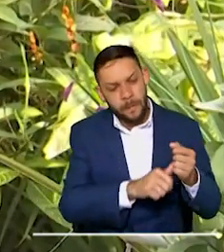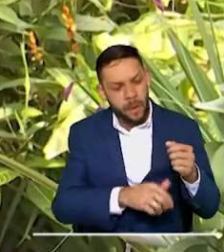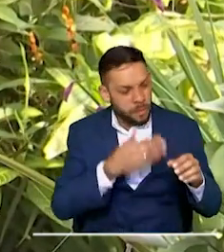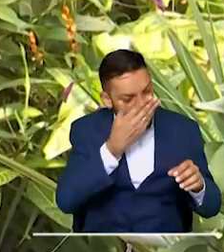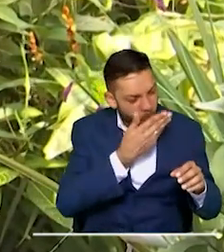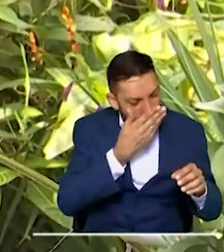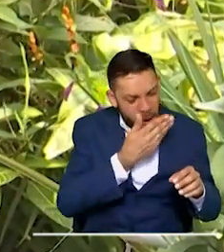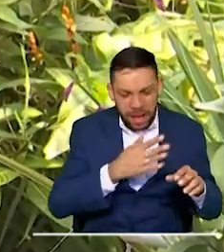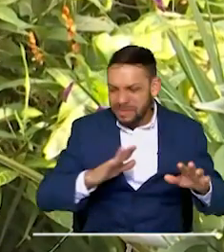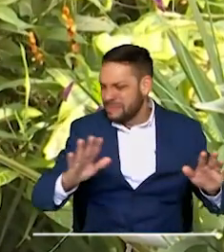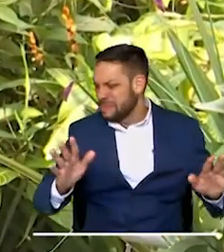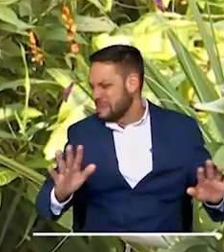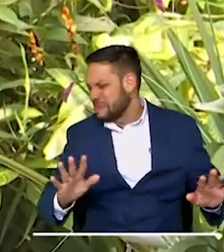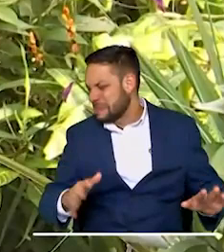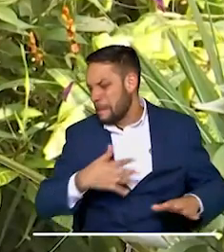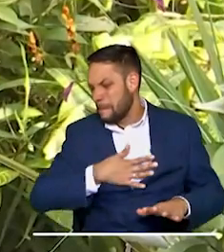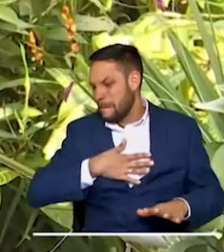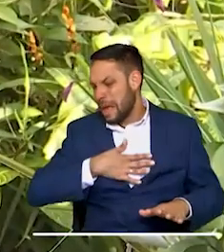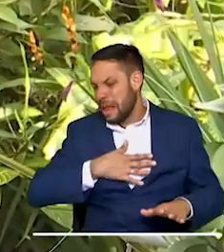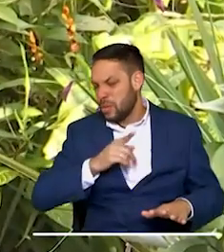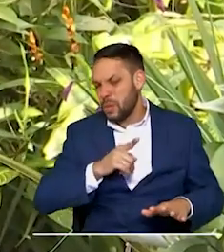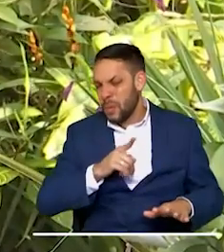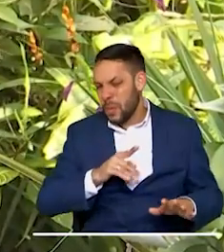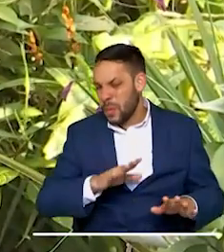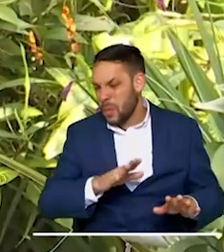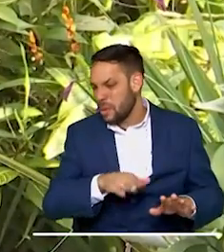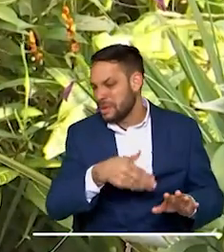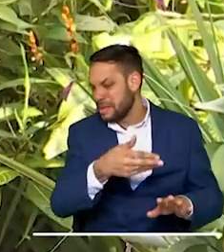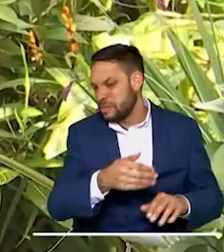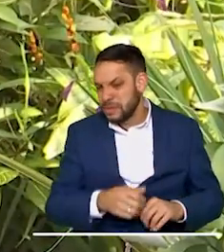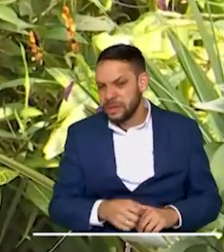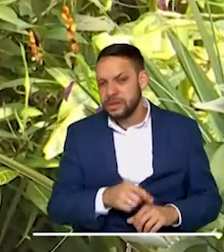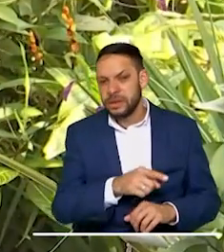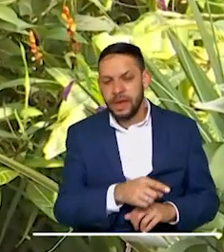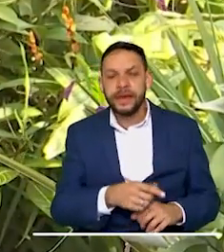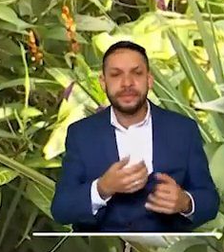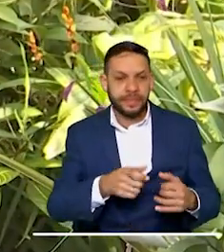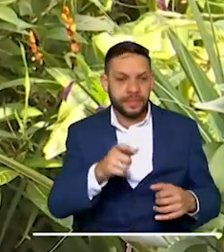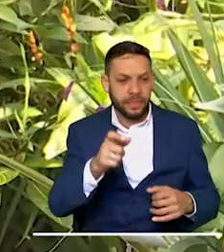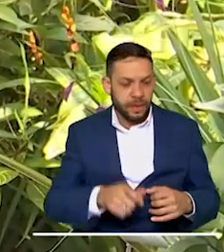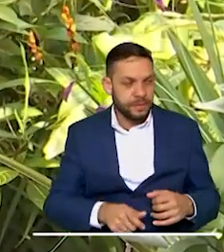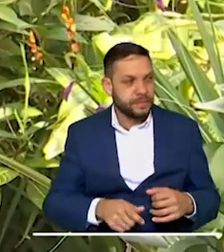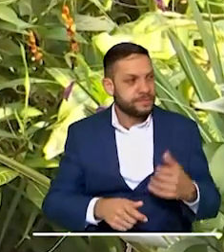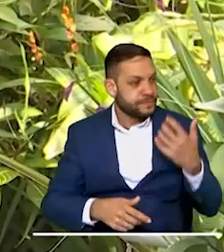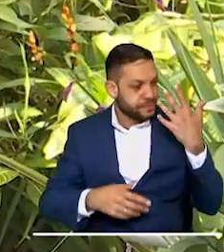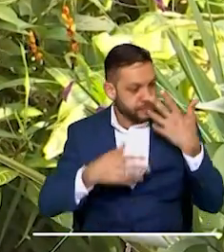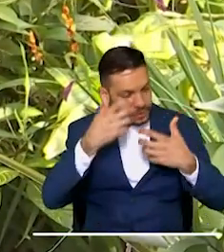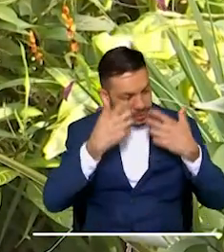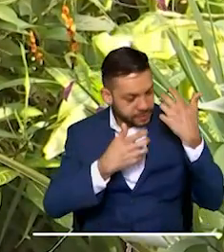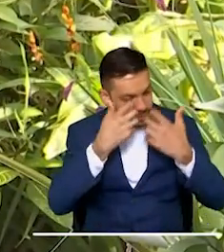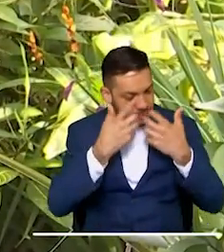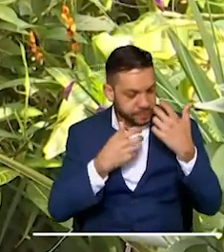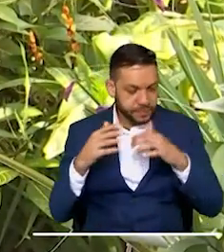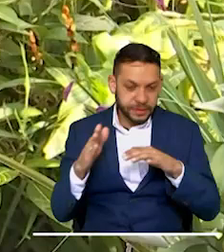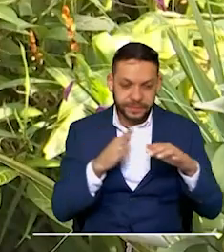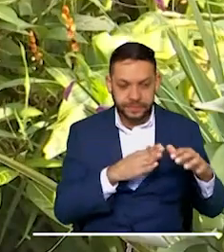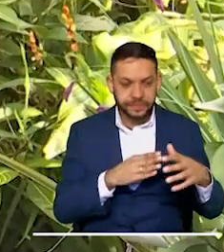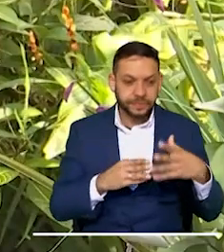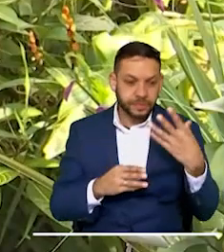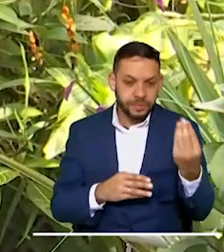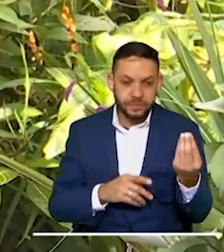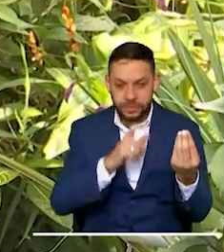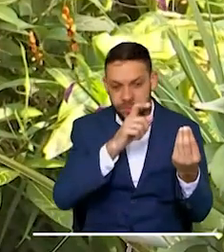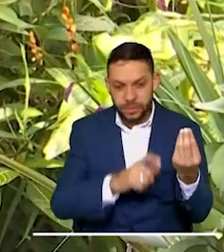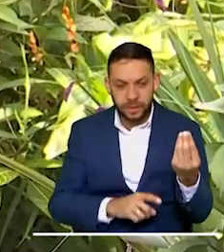la toma de la muestra es como maluca. Y este es nuestro paquete inicial para un paciente que va a